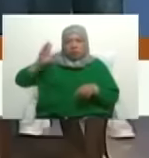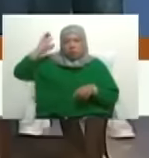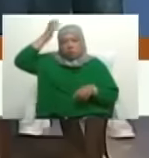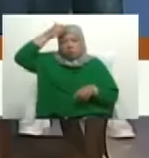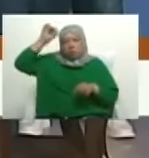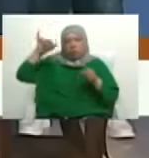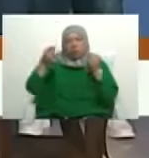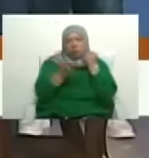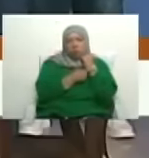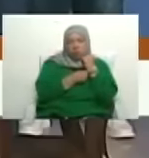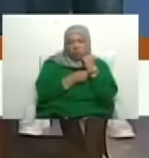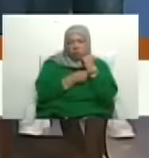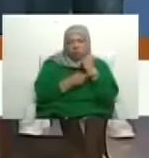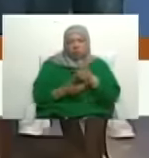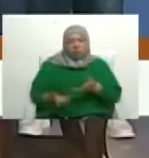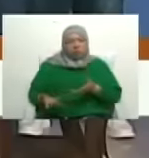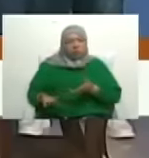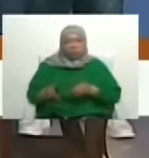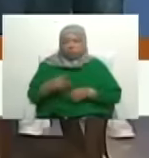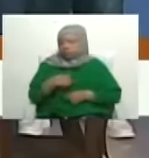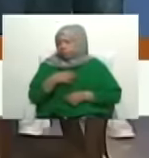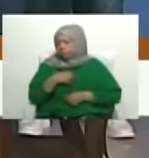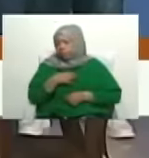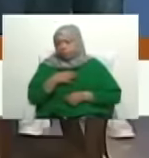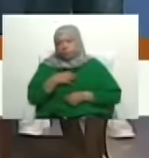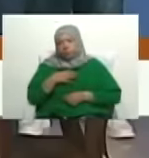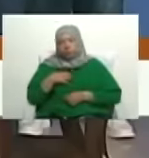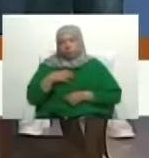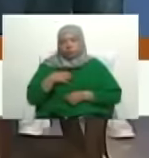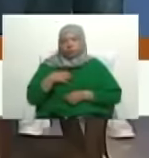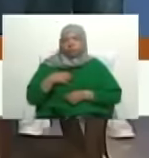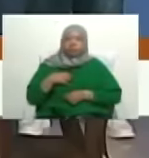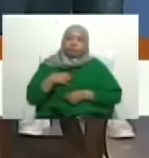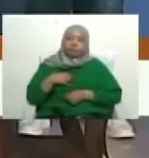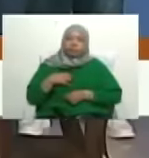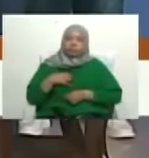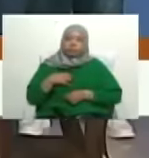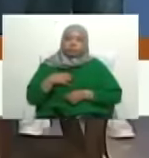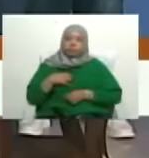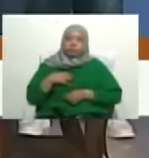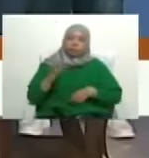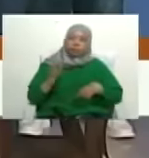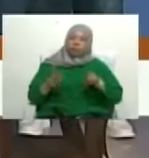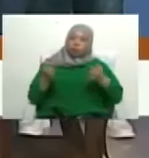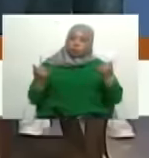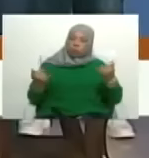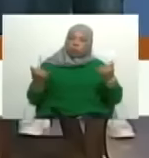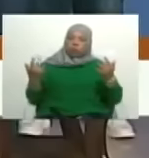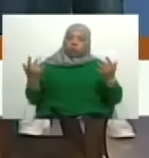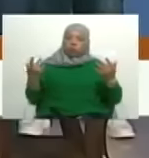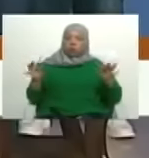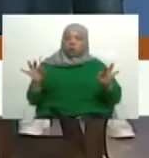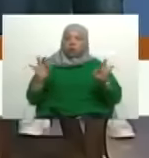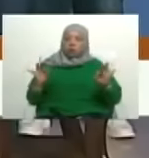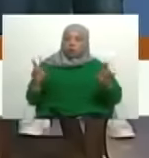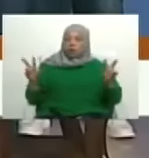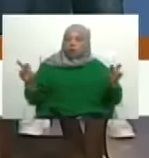justo. No. Porque además aparece ahora un fenómeno, este sí